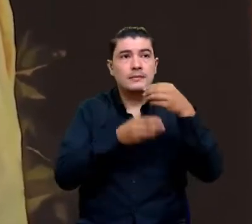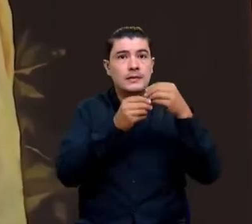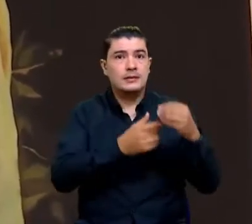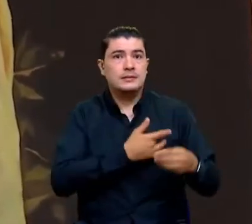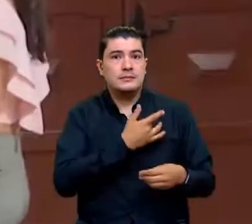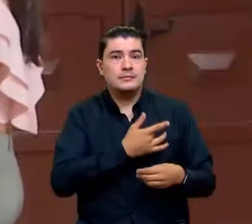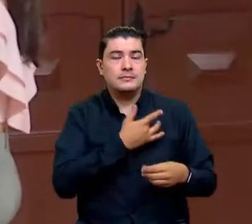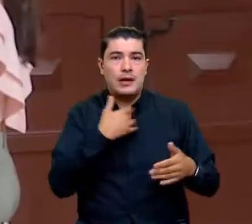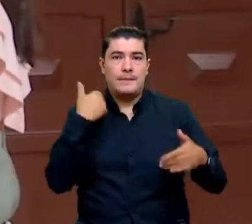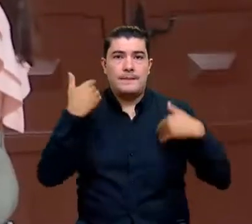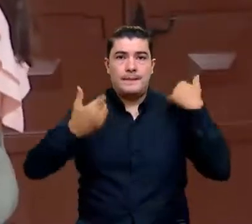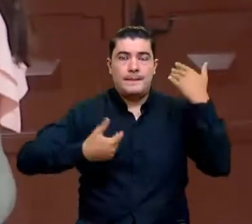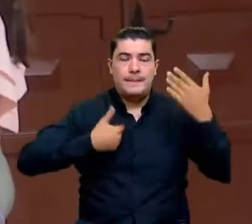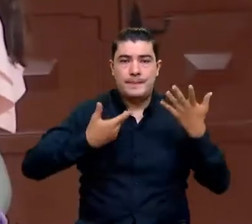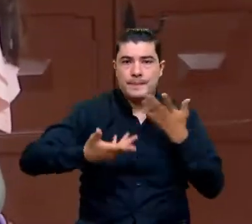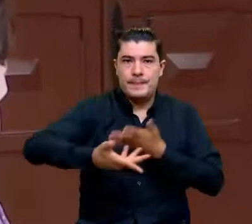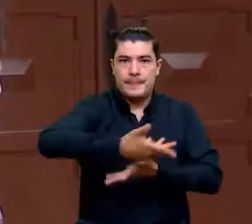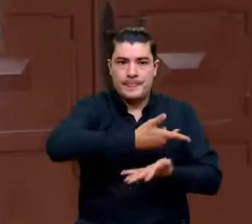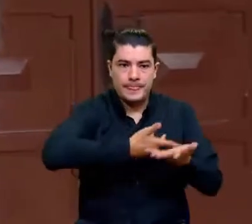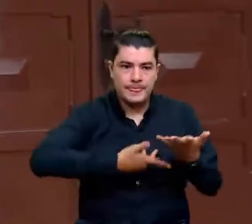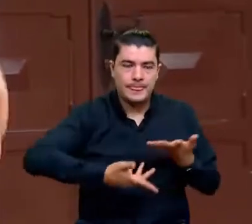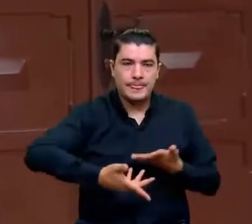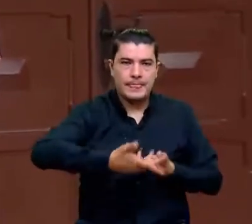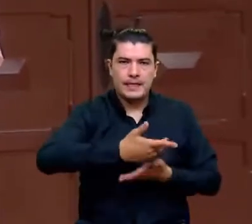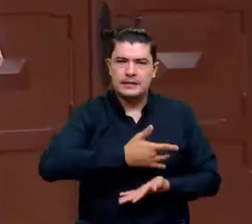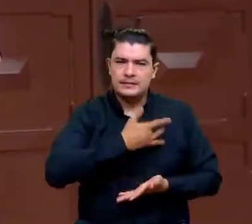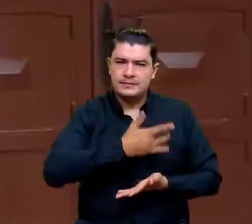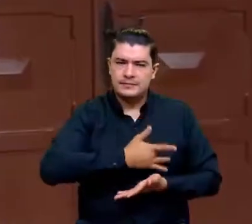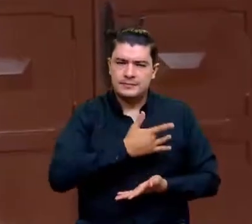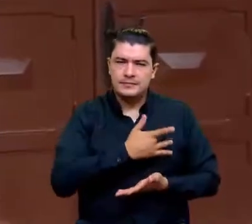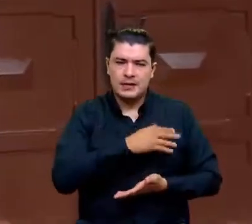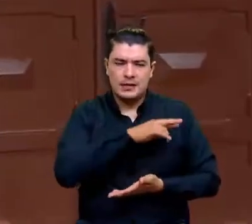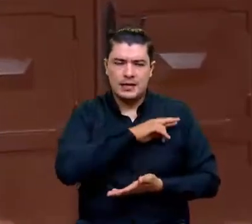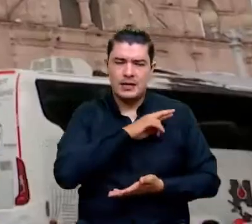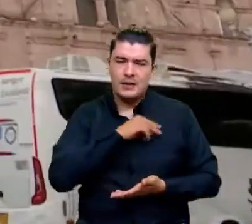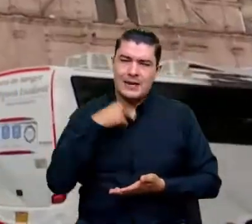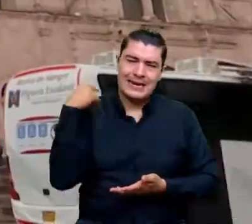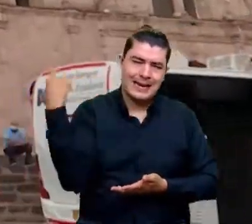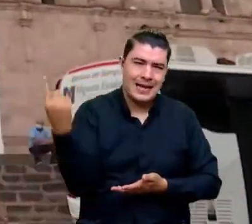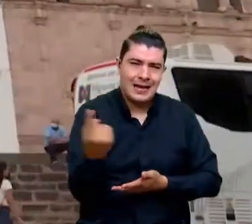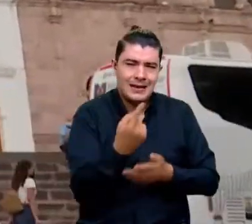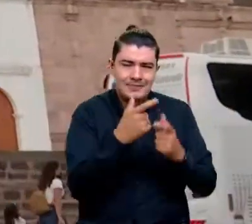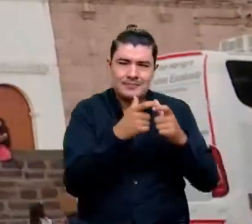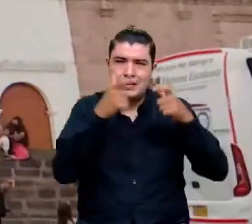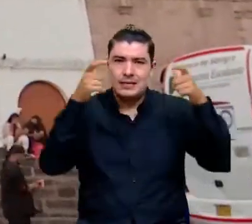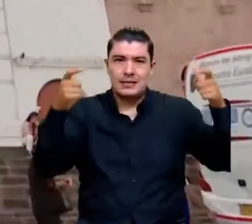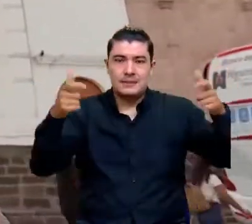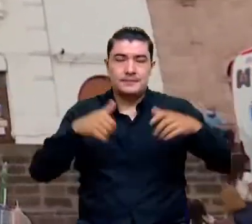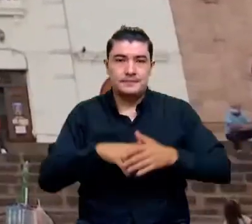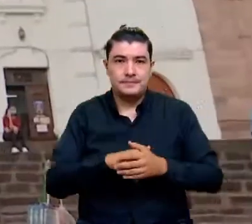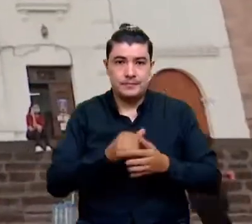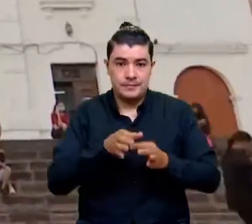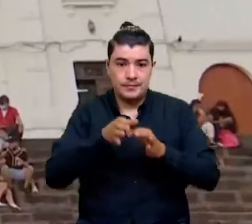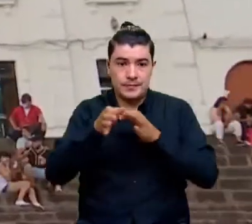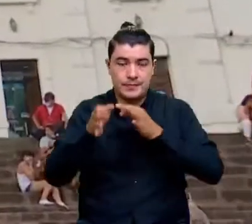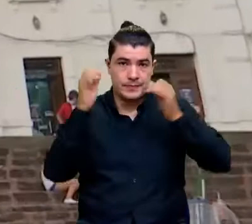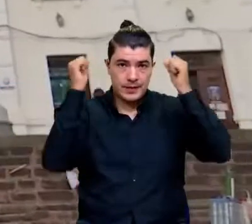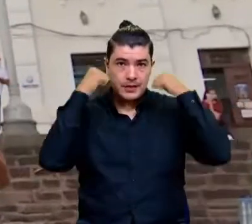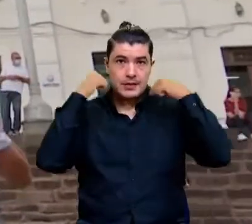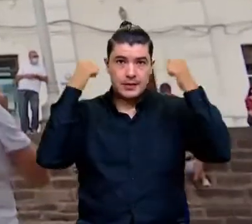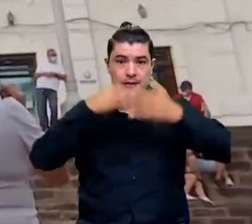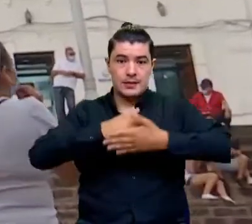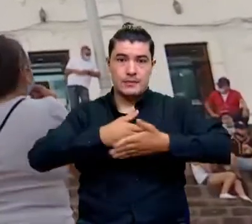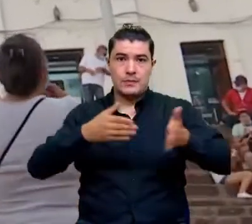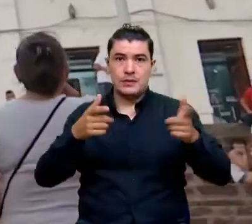de alegría, sentimientos de una religiosidad popular muy grande. Piedecuesta, con las puertas abiertas,